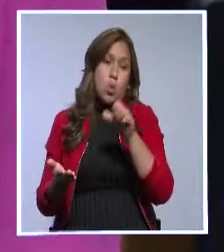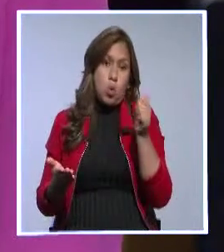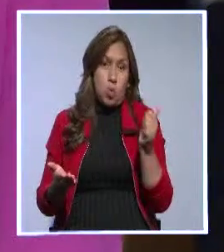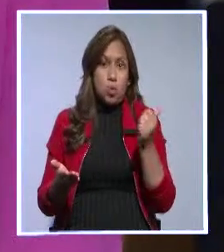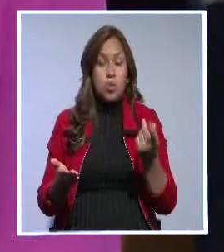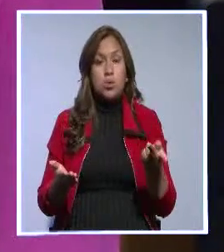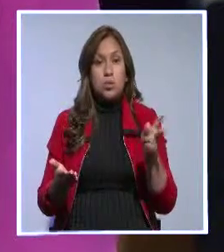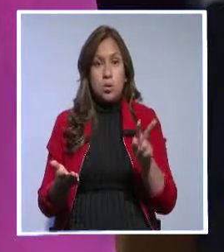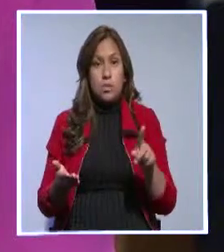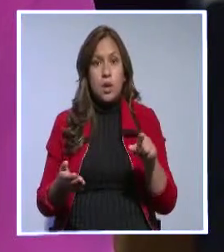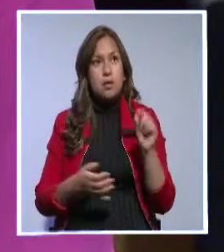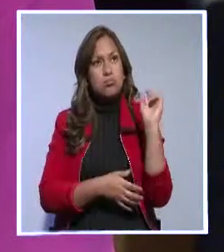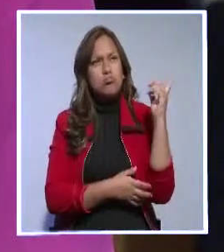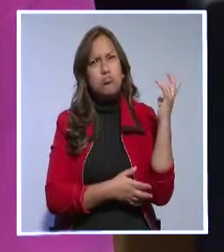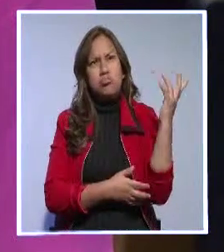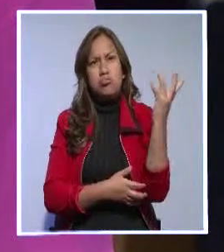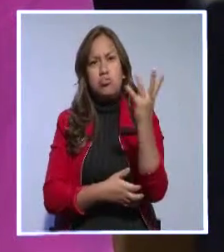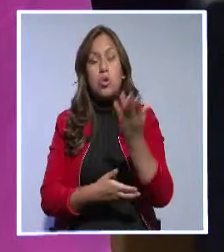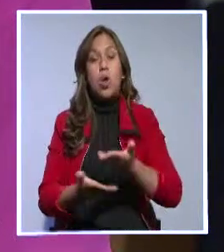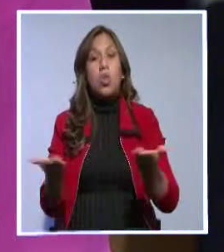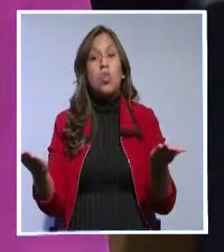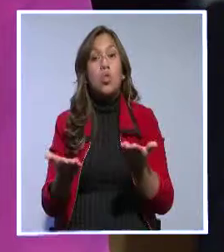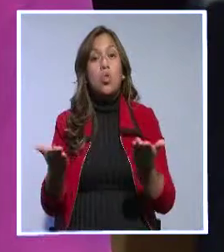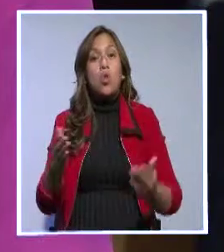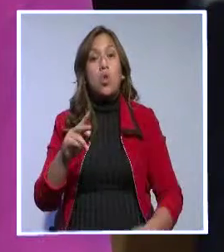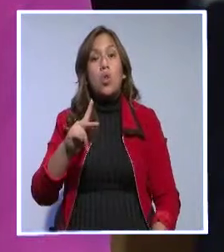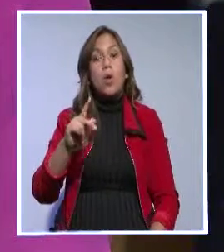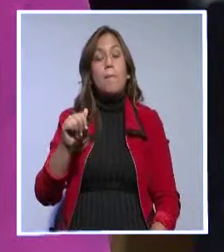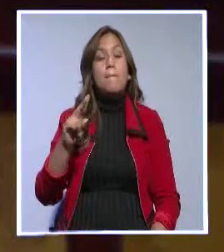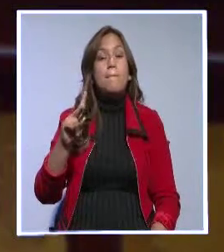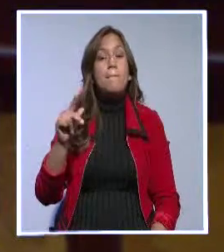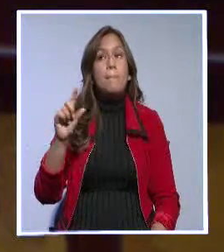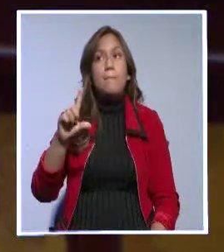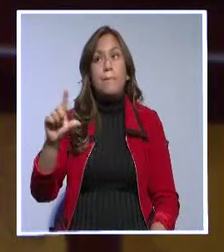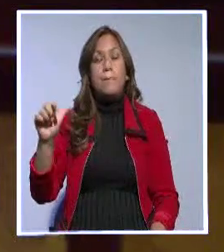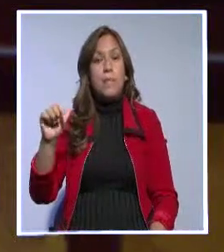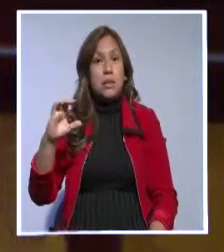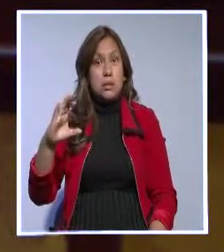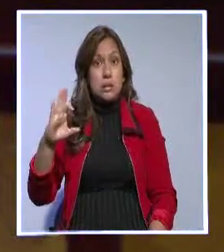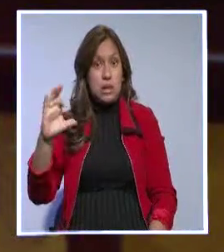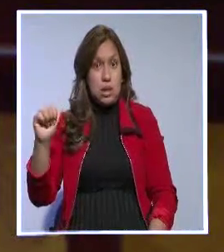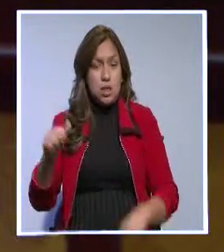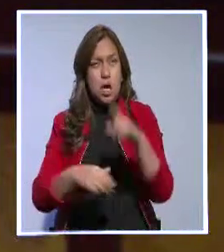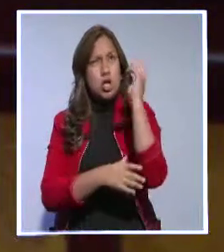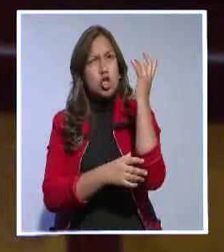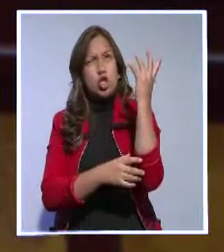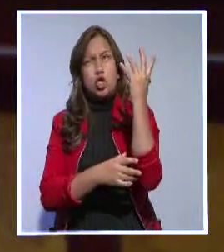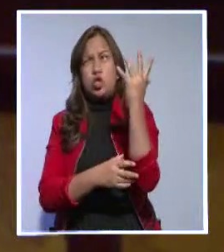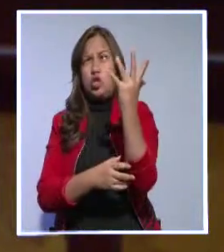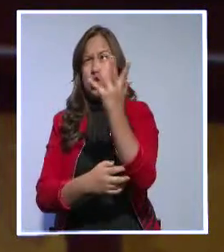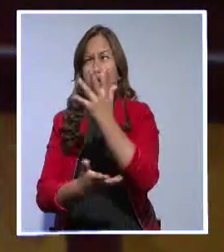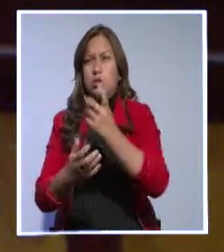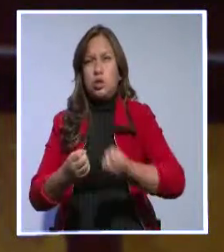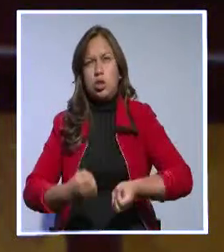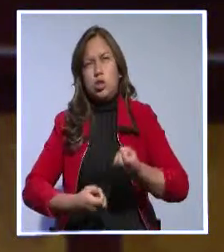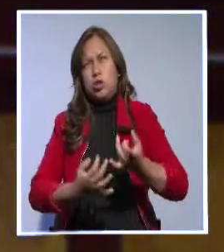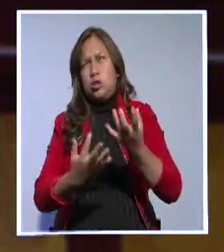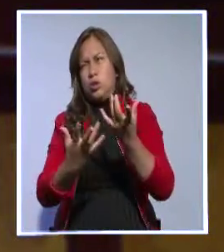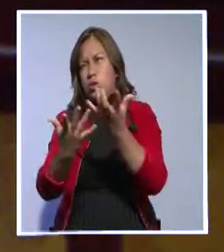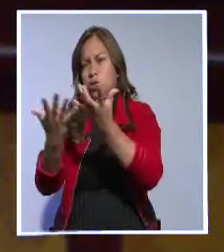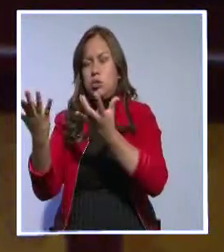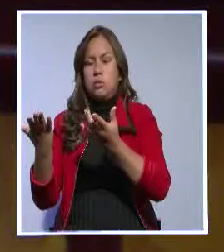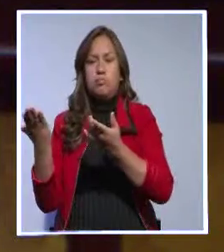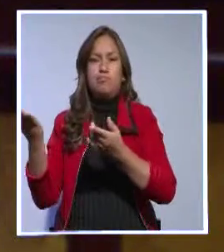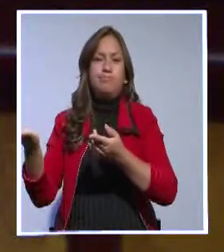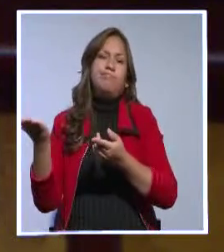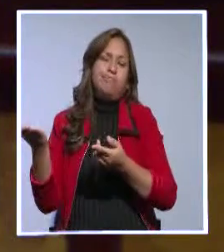incendio forestal en el ajax y tuvimos el incendio forestal en papas actas según el último reporte preliminar en